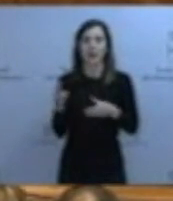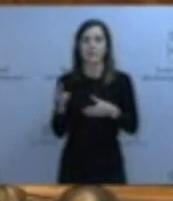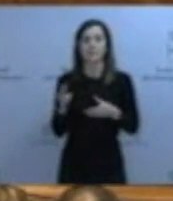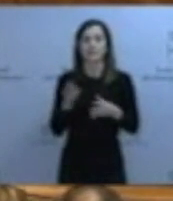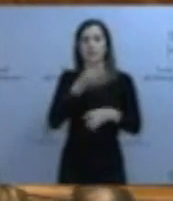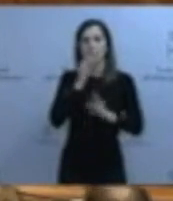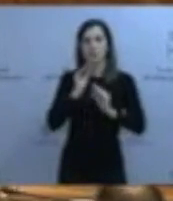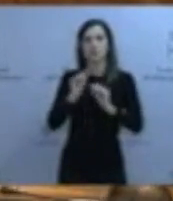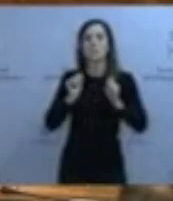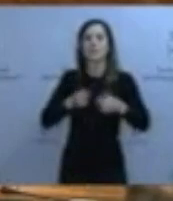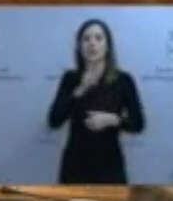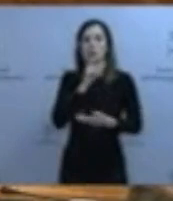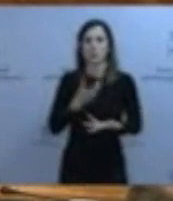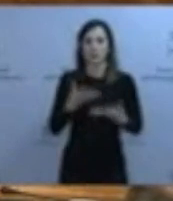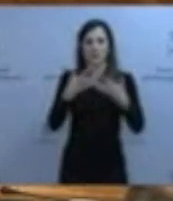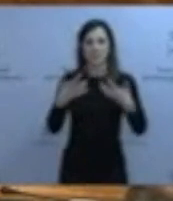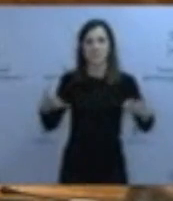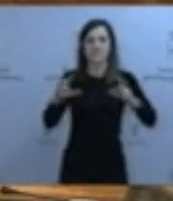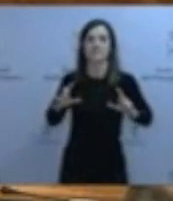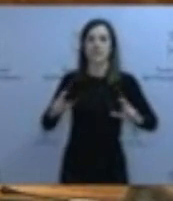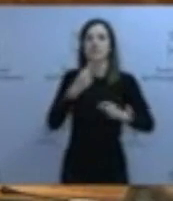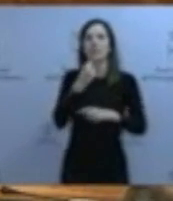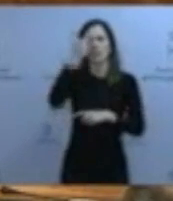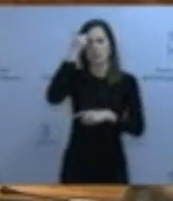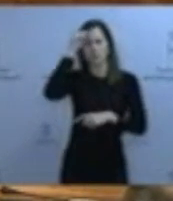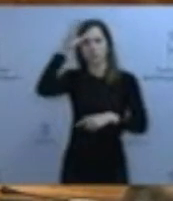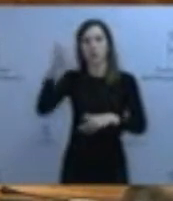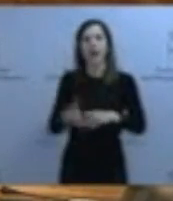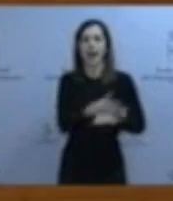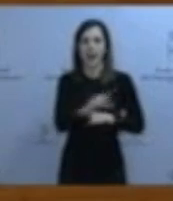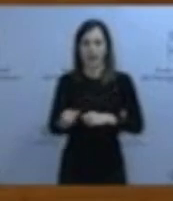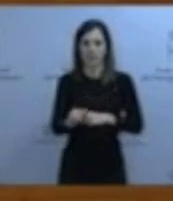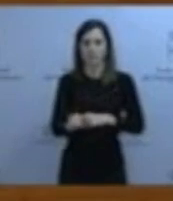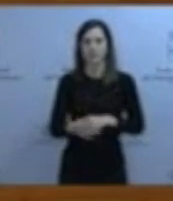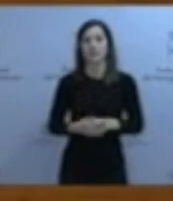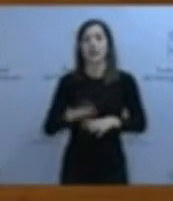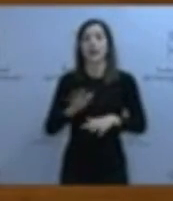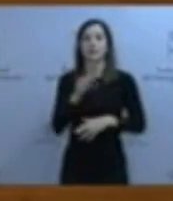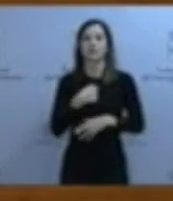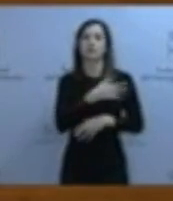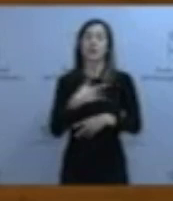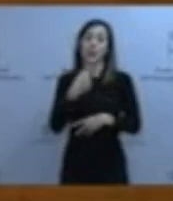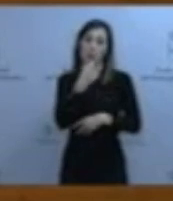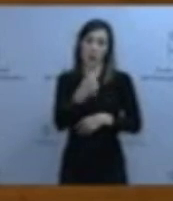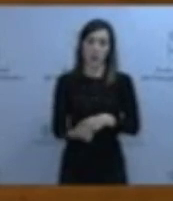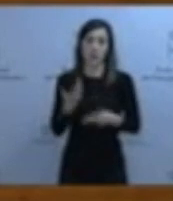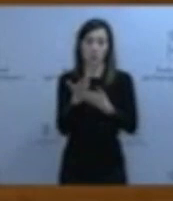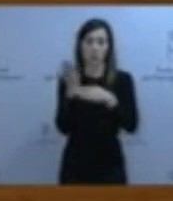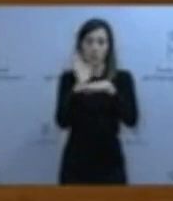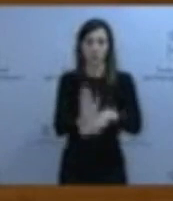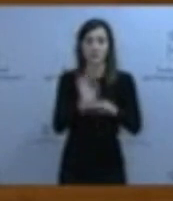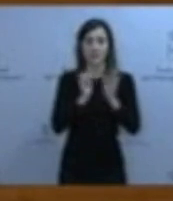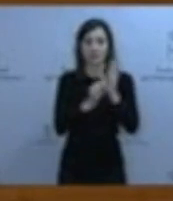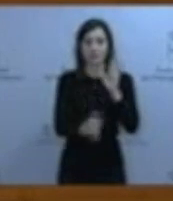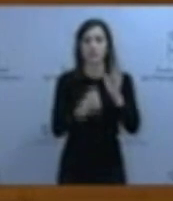su intervención con una frase que es que la alta capacidad existe. Pongo por delante que esta propuesta, como le he comentado personalmente,